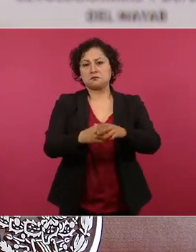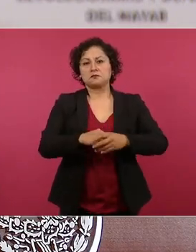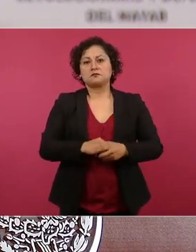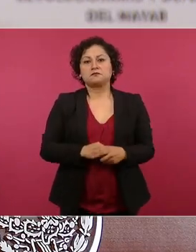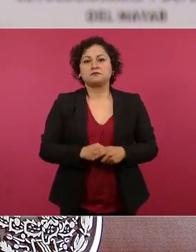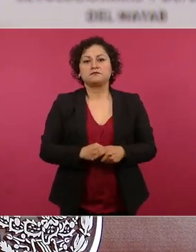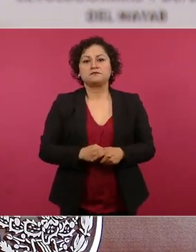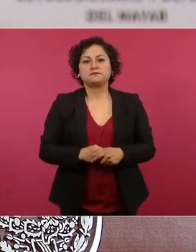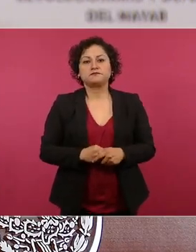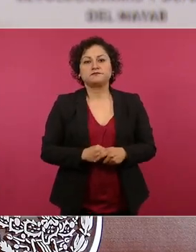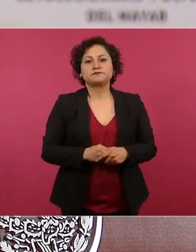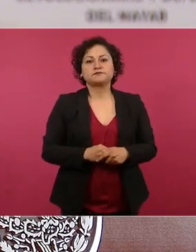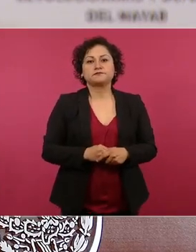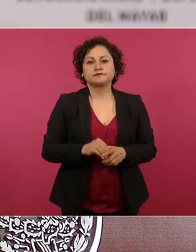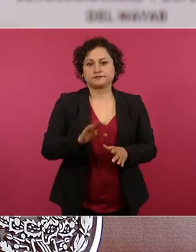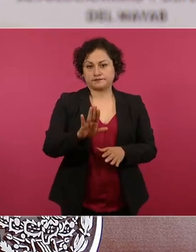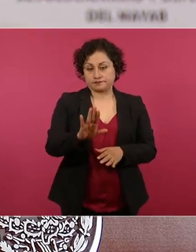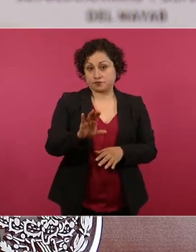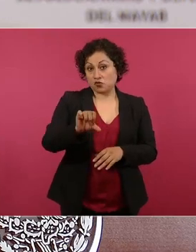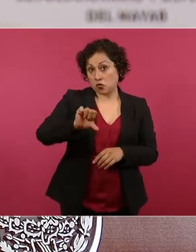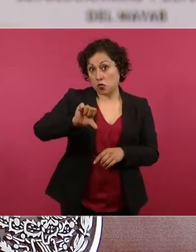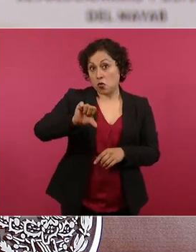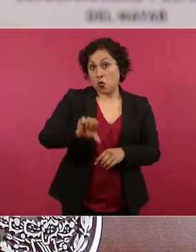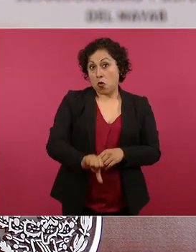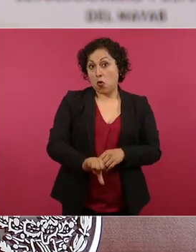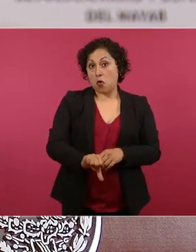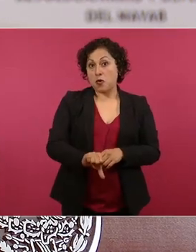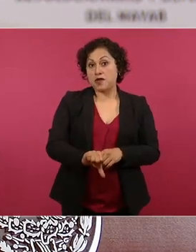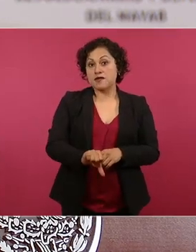miren, hoy salieron dos encuestas